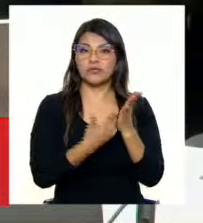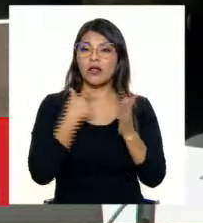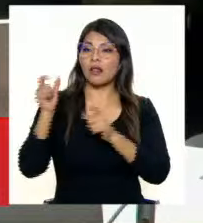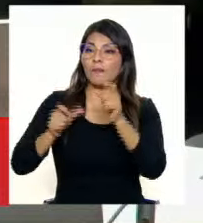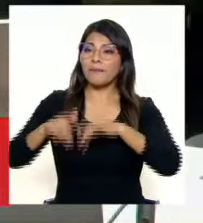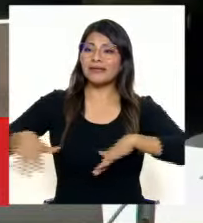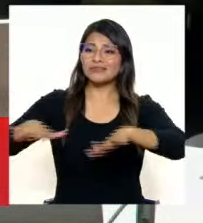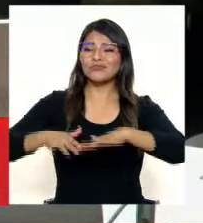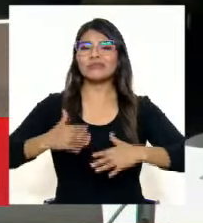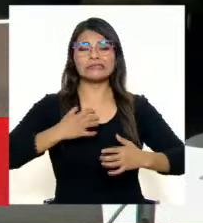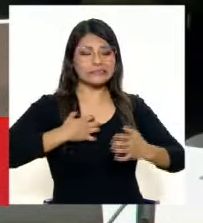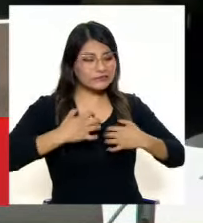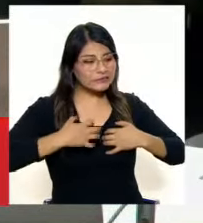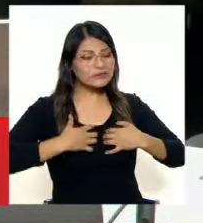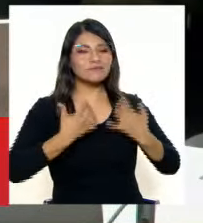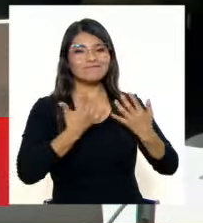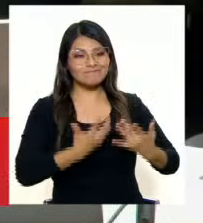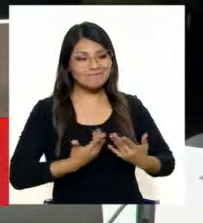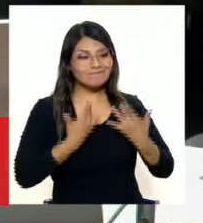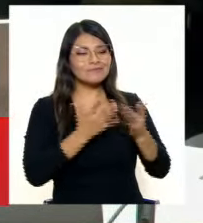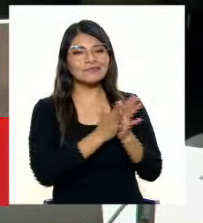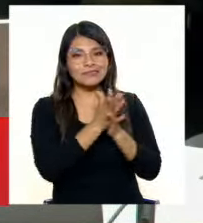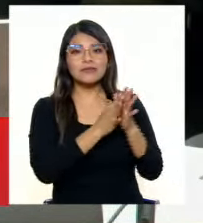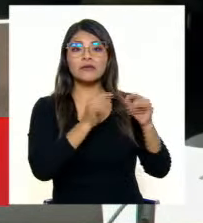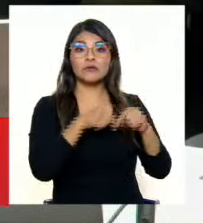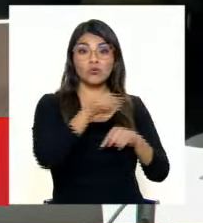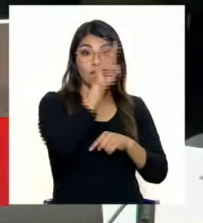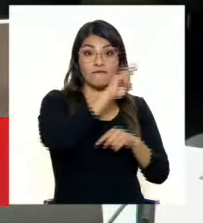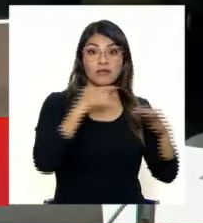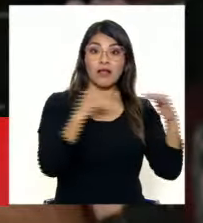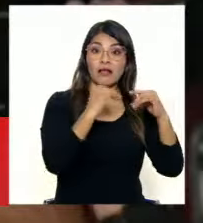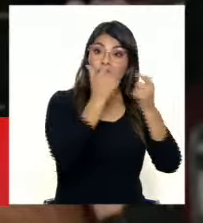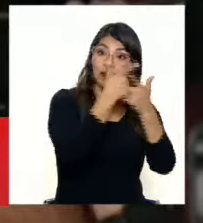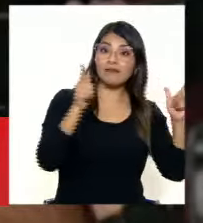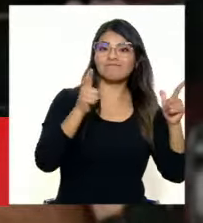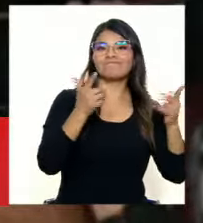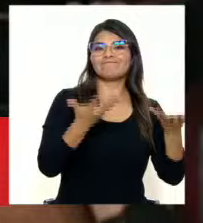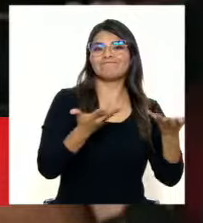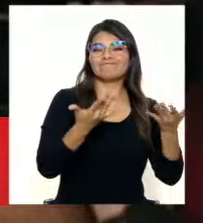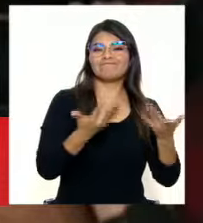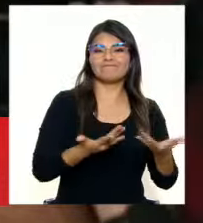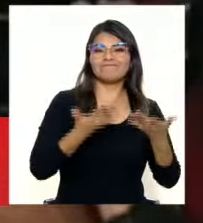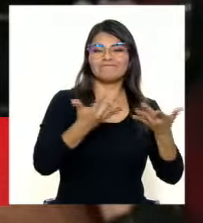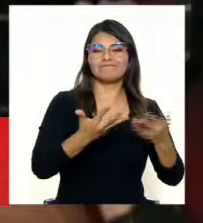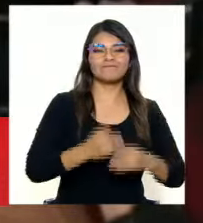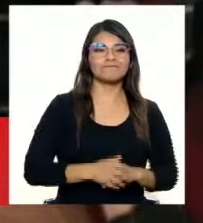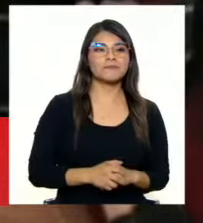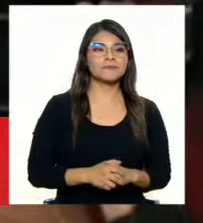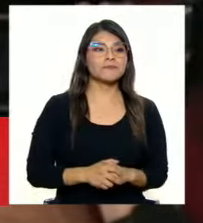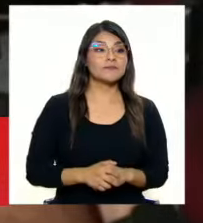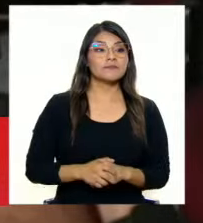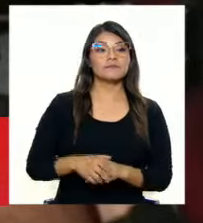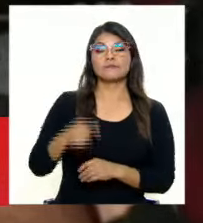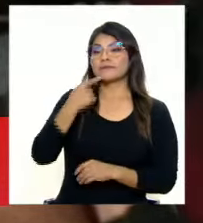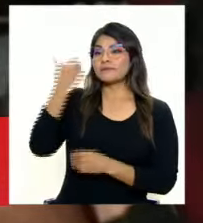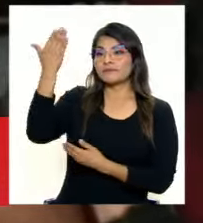reclaman y aspiraban una democracia libre enterada de estas